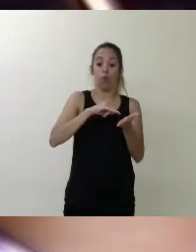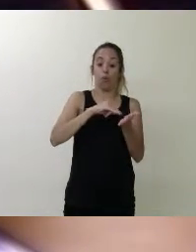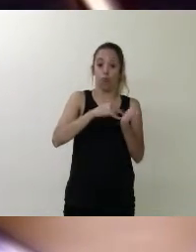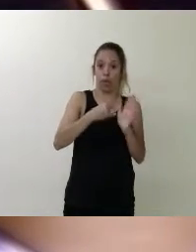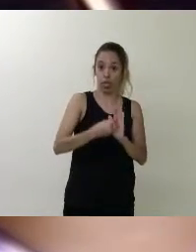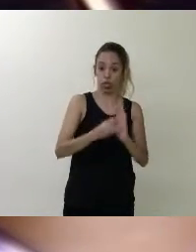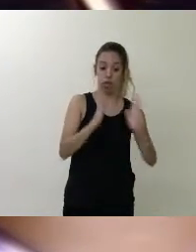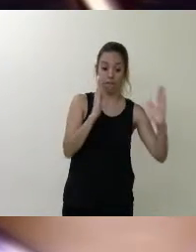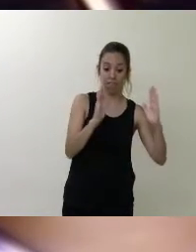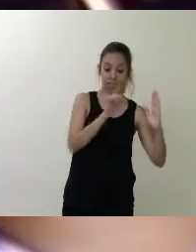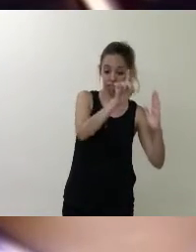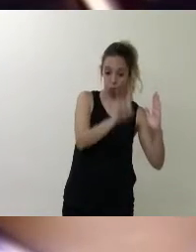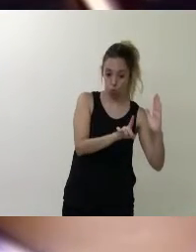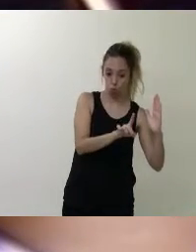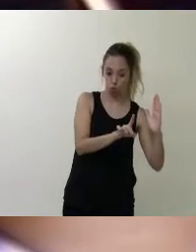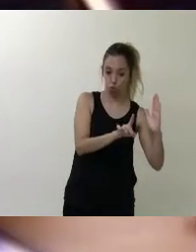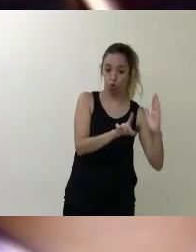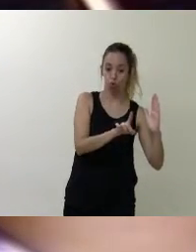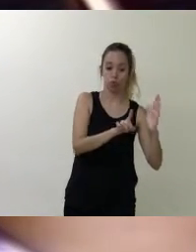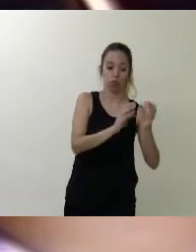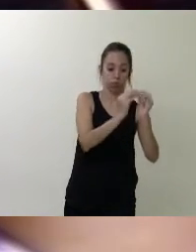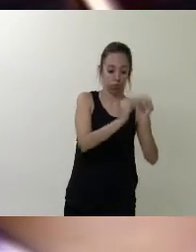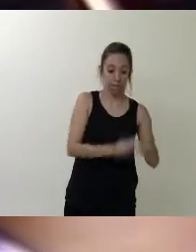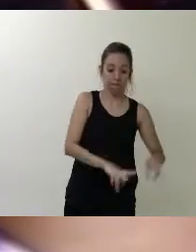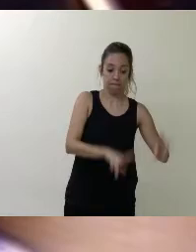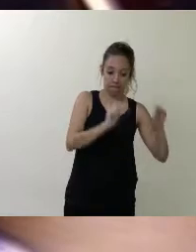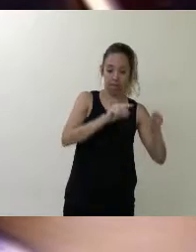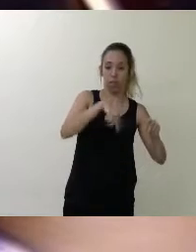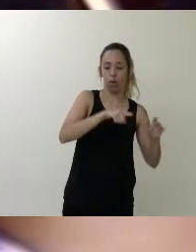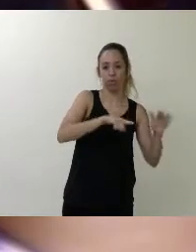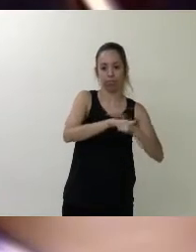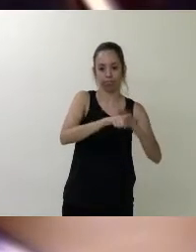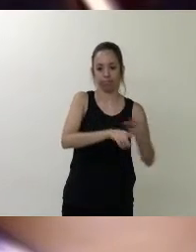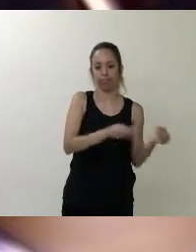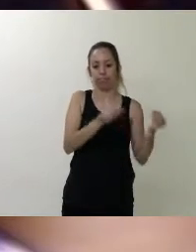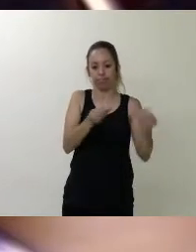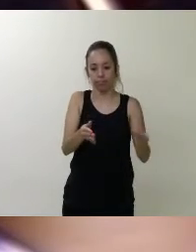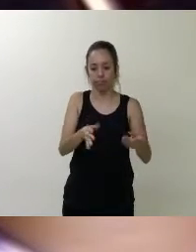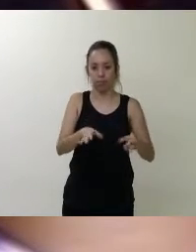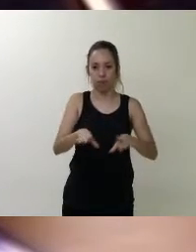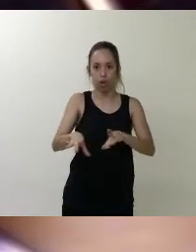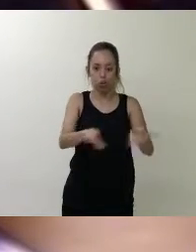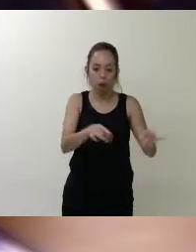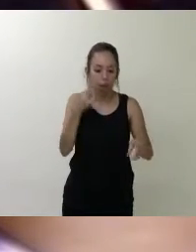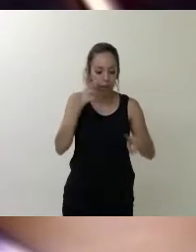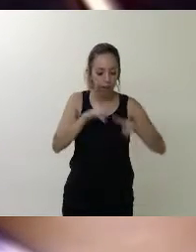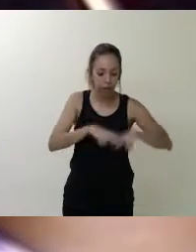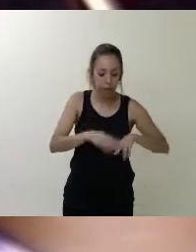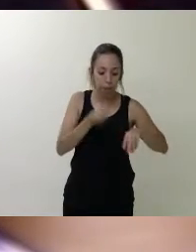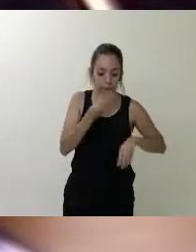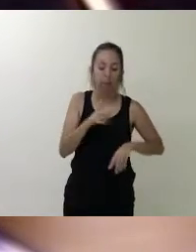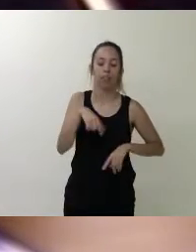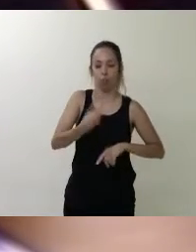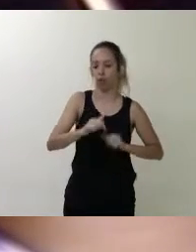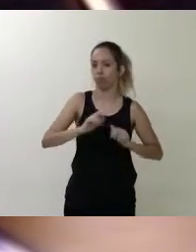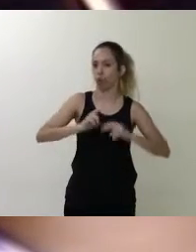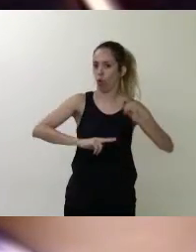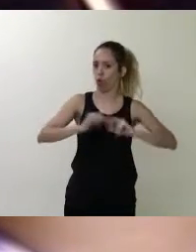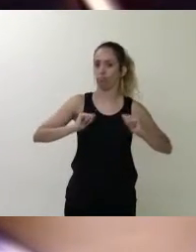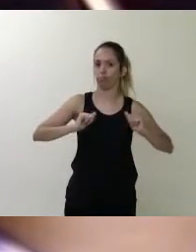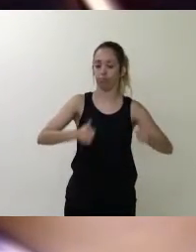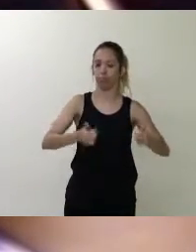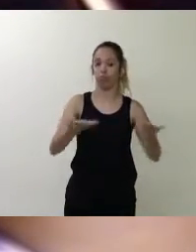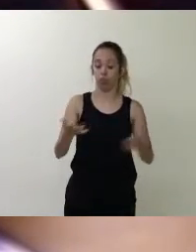1, que esa fase 1 se tramite con la oportuna disposición del suelo y luego licitar las obras. Este Cabildo, en